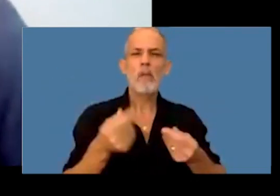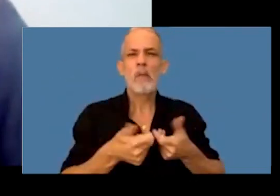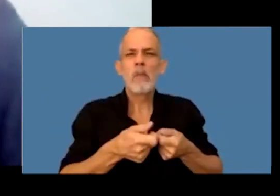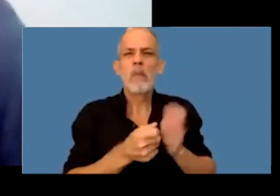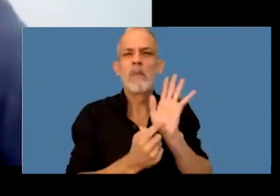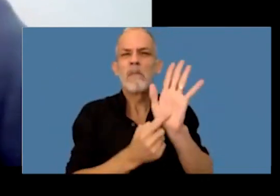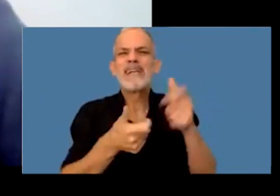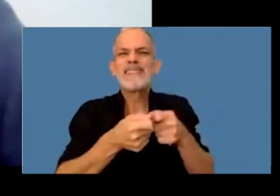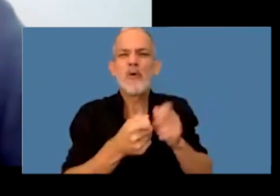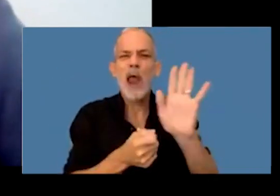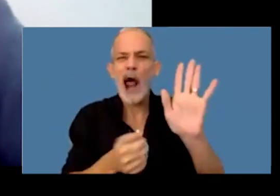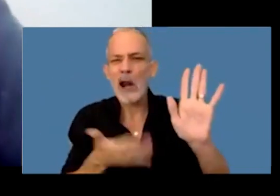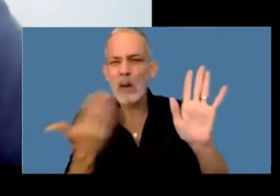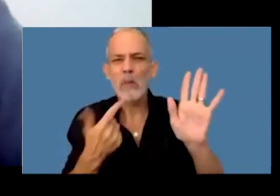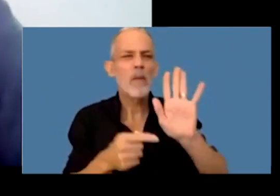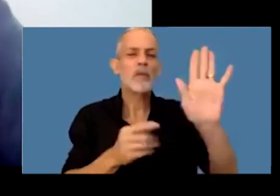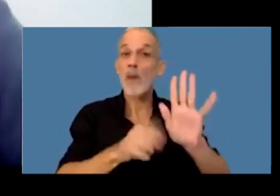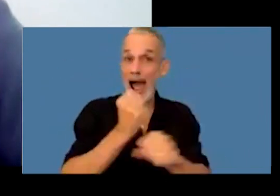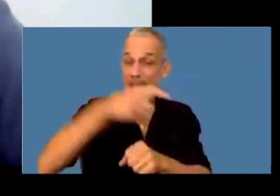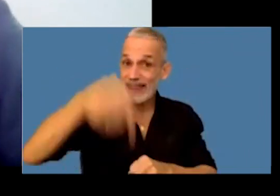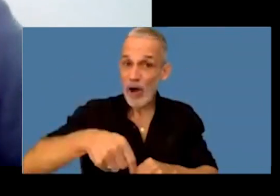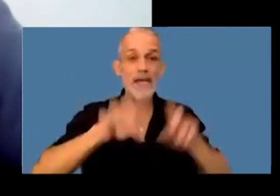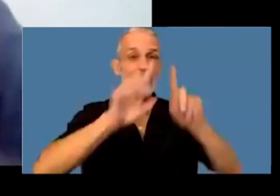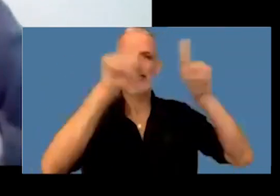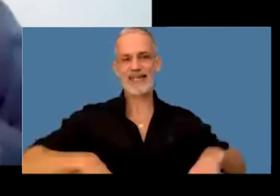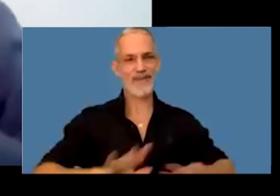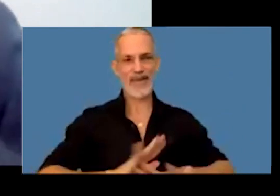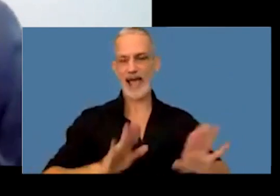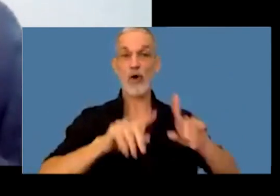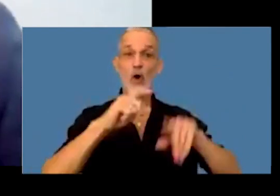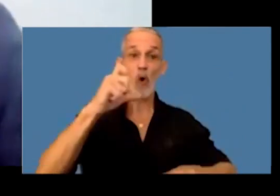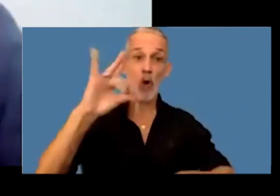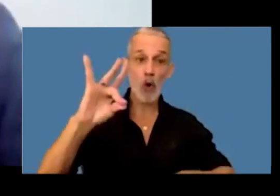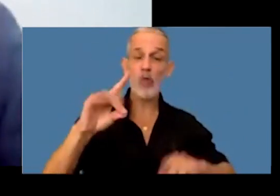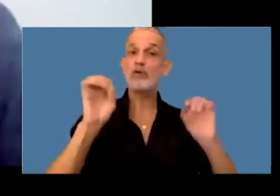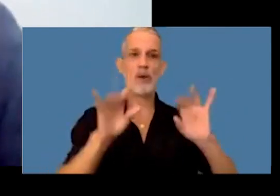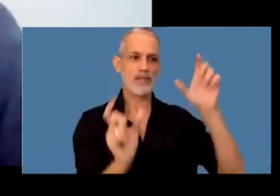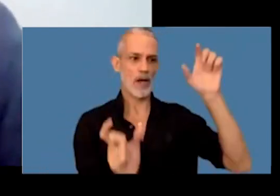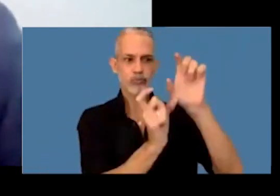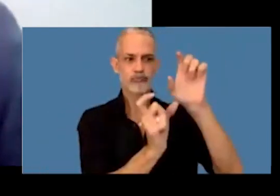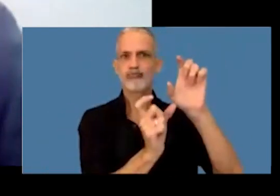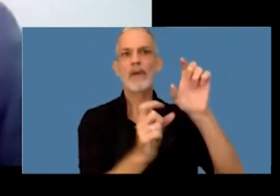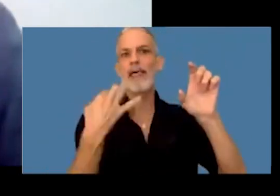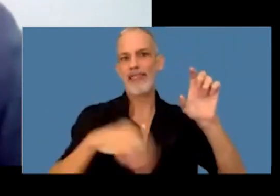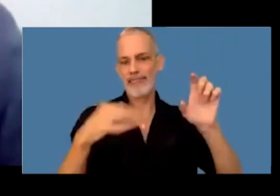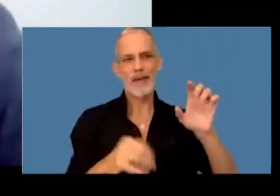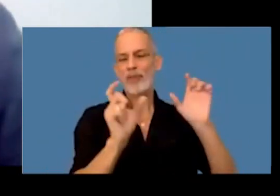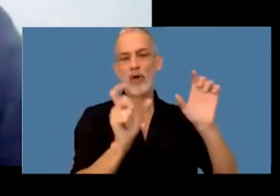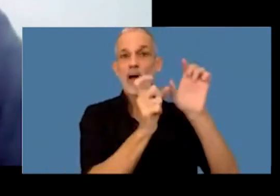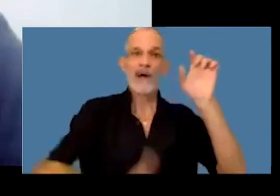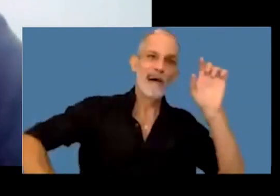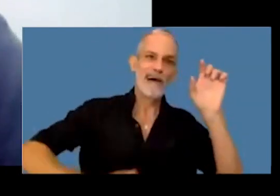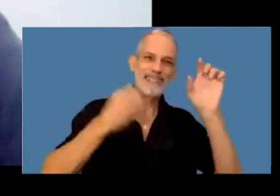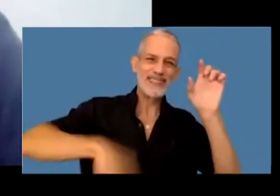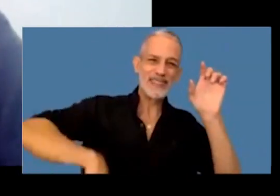Pero particularmente al día de hoy, el certificado único de discapacidad es con las dos partes completas. Si se pierde una de las dos partes,